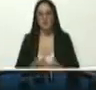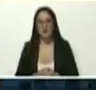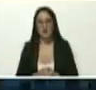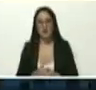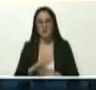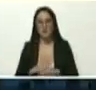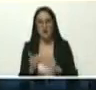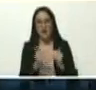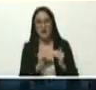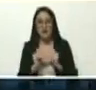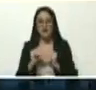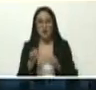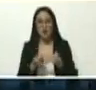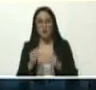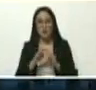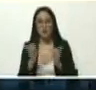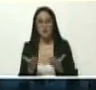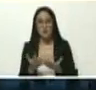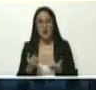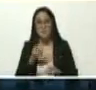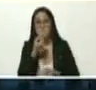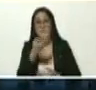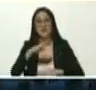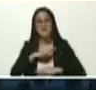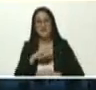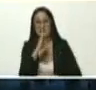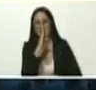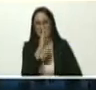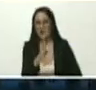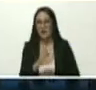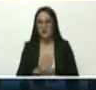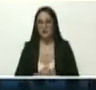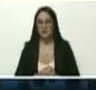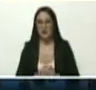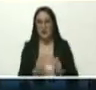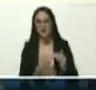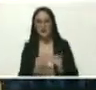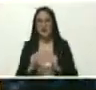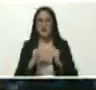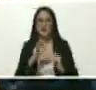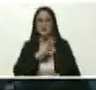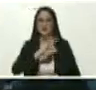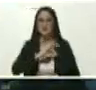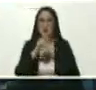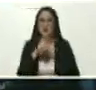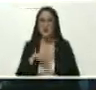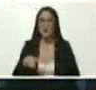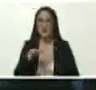equilibrio económico mundial beneficia de manera directa e indirecta la estabilidad social de los pueblos,